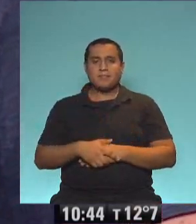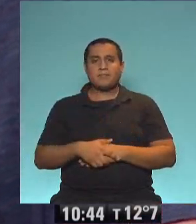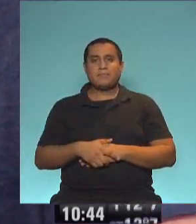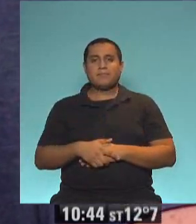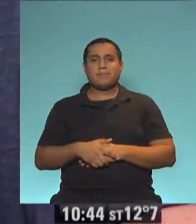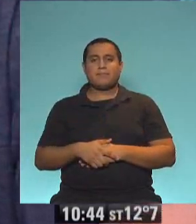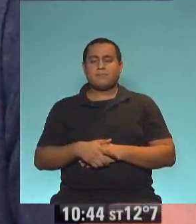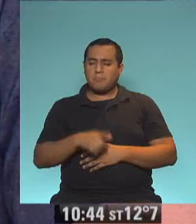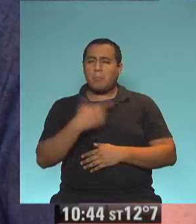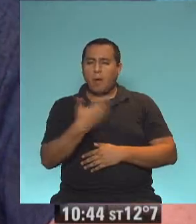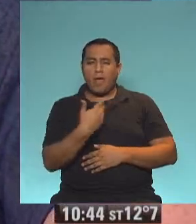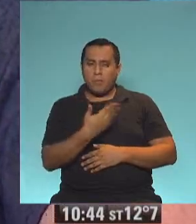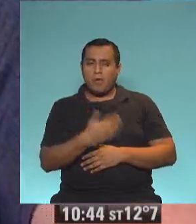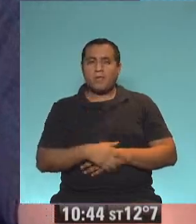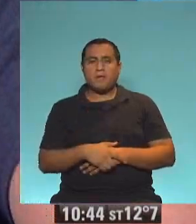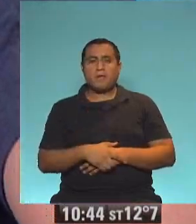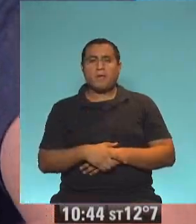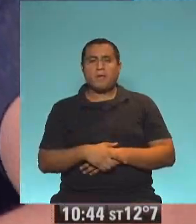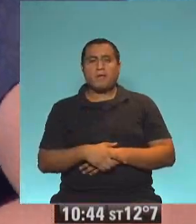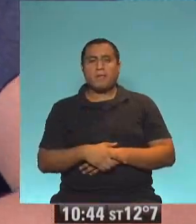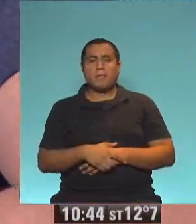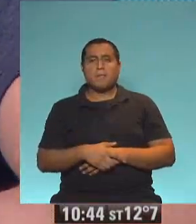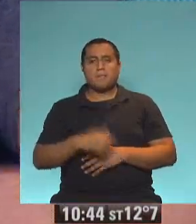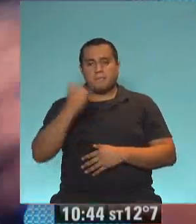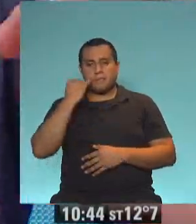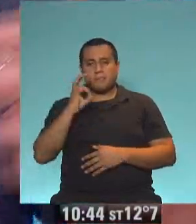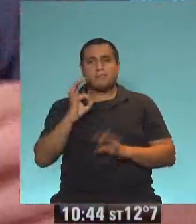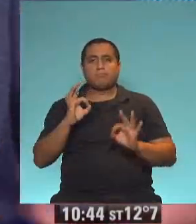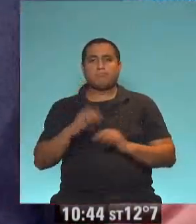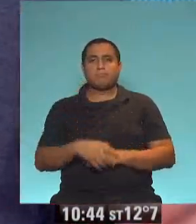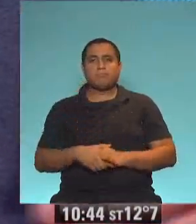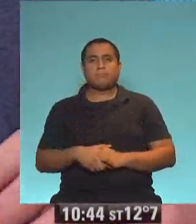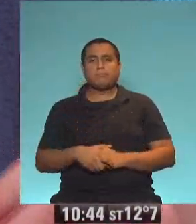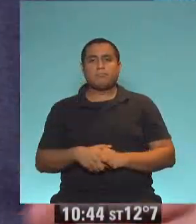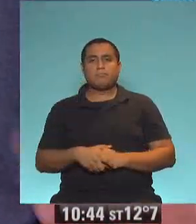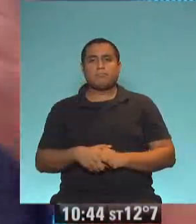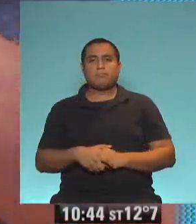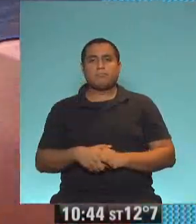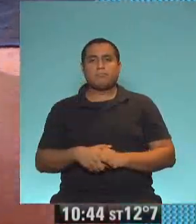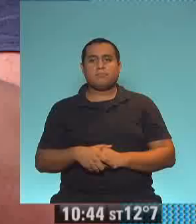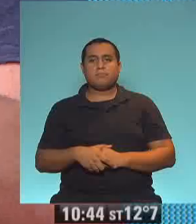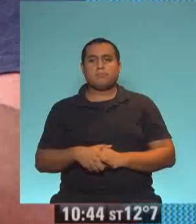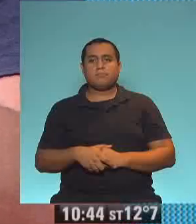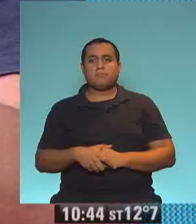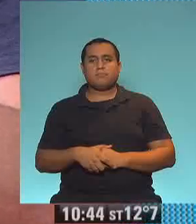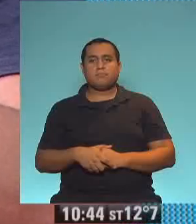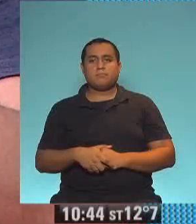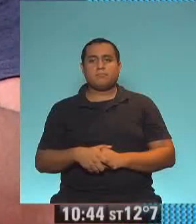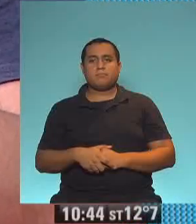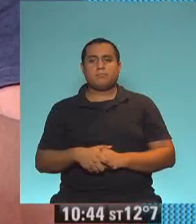Ernesto, vos podés. Voy a buscar. Ahí está, sí. Tan, tan, bien. Tan. Perfecto. Muy bien. A ver si pongo otro